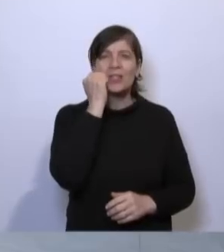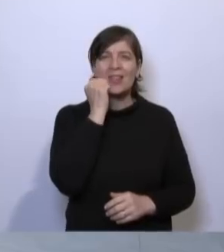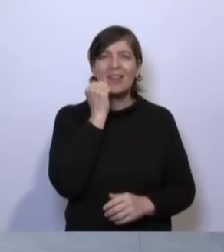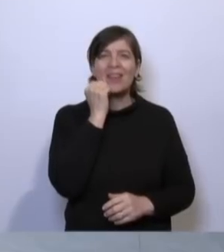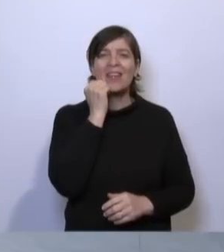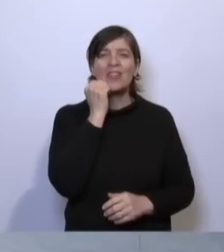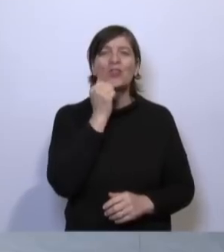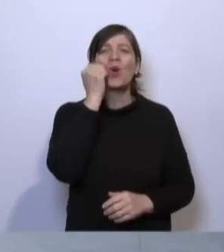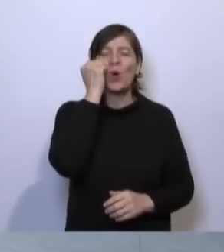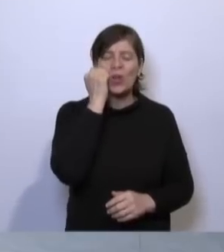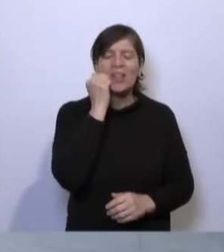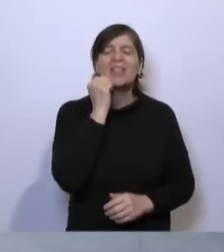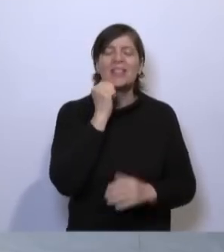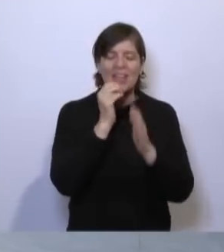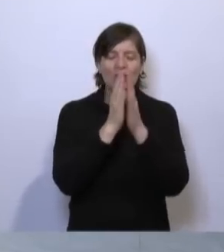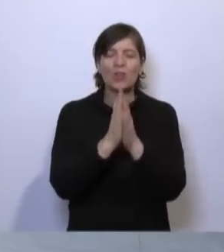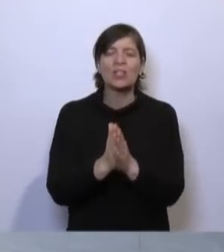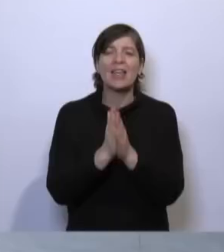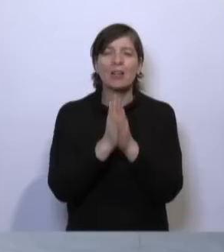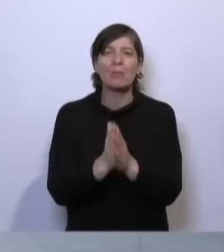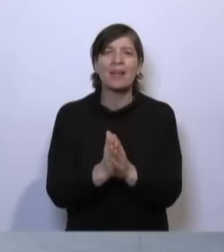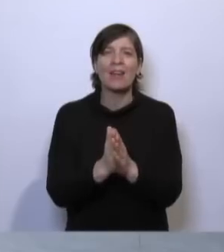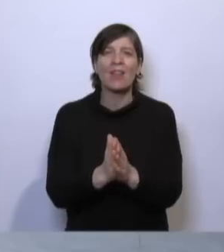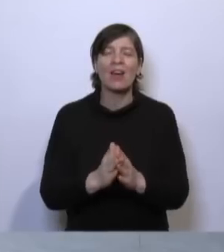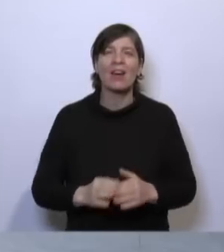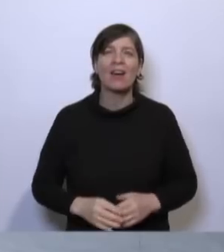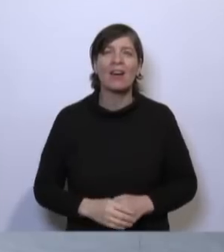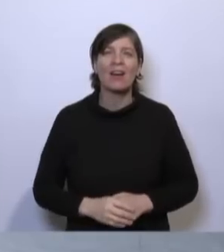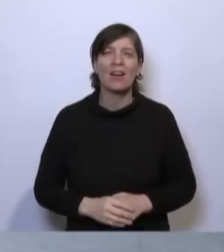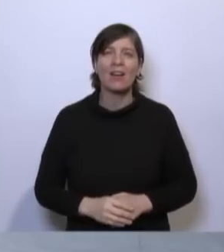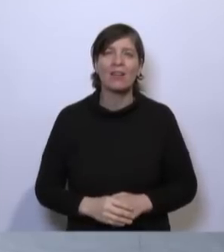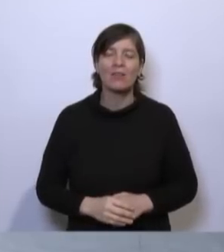Señor, Señor, Señor, ten